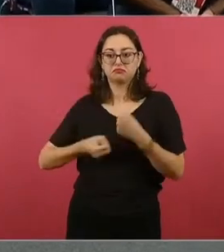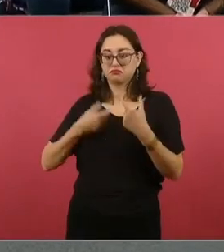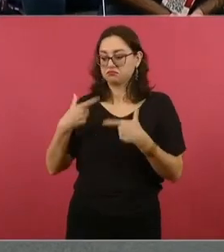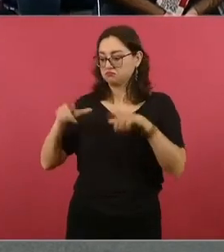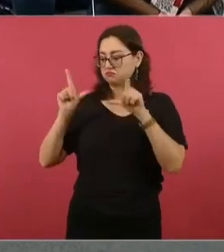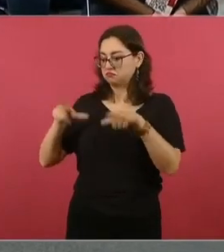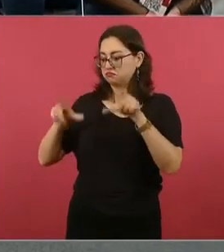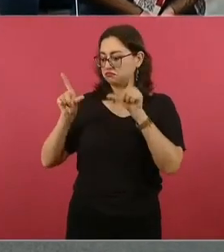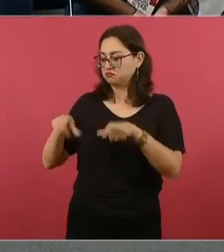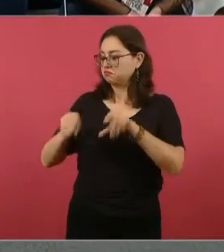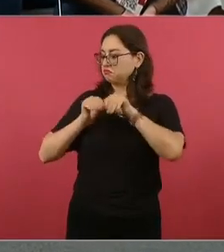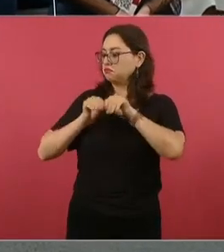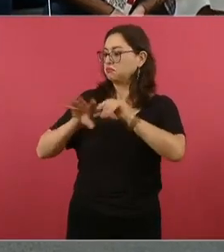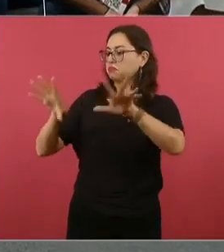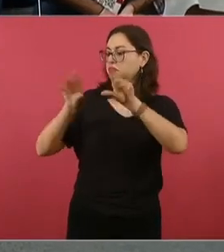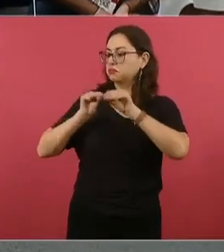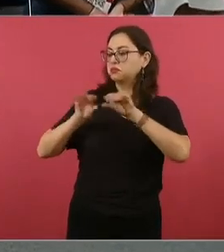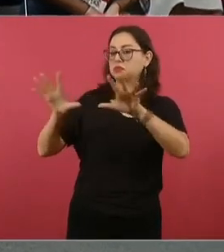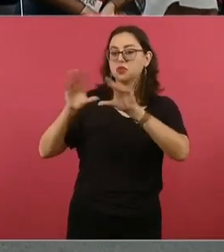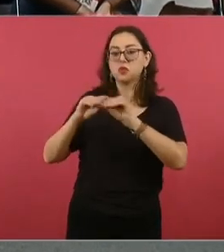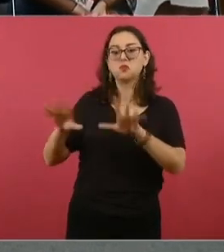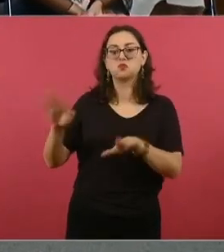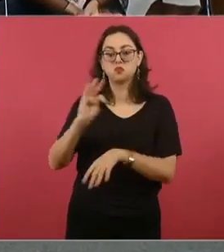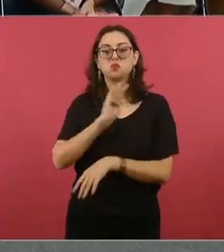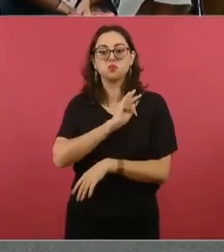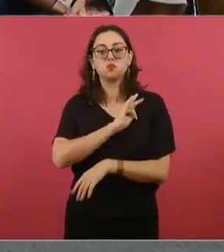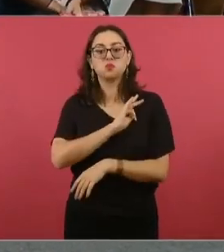lo que me dicta mi conciencia,